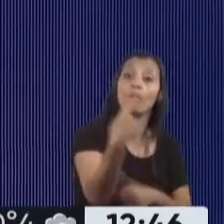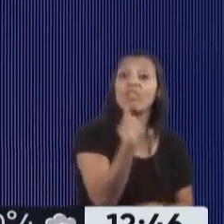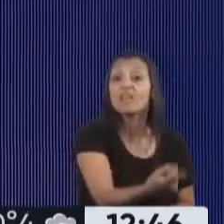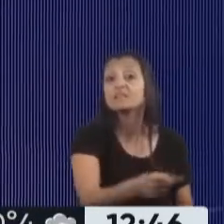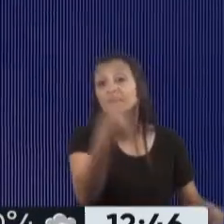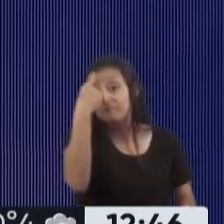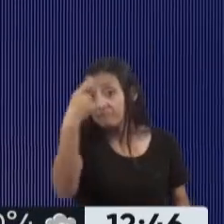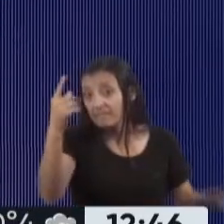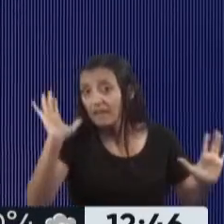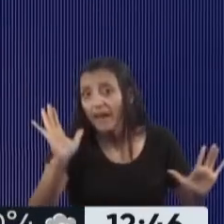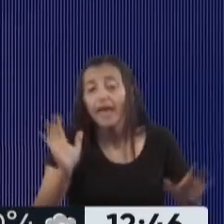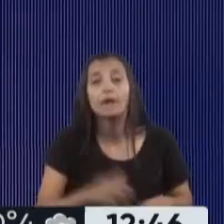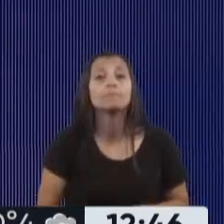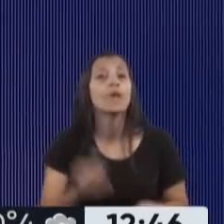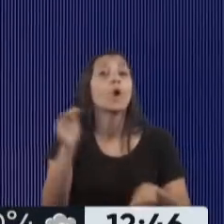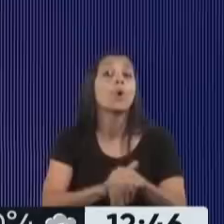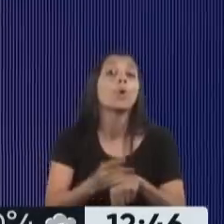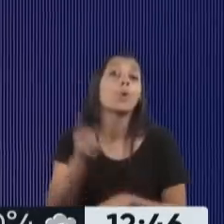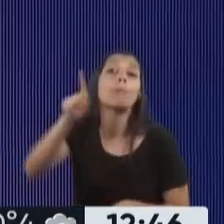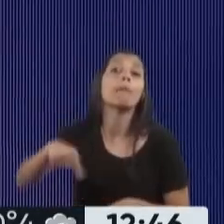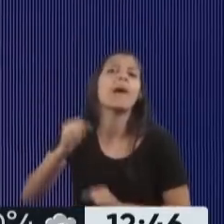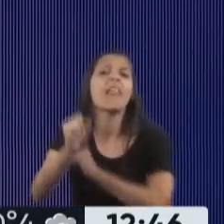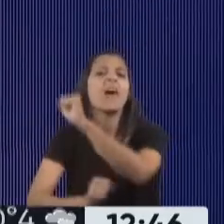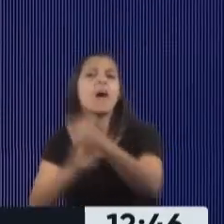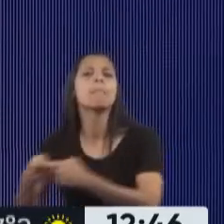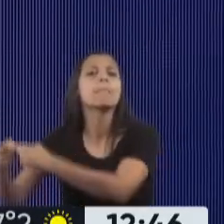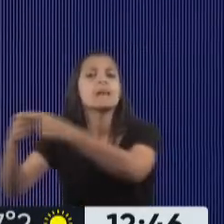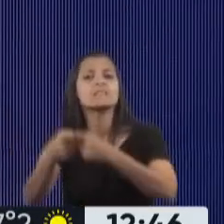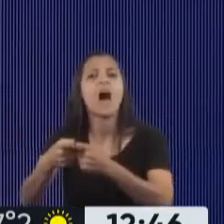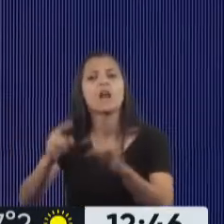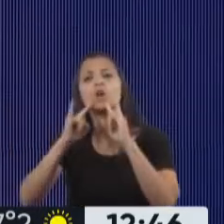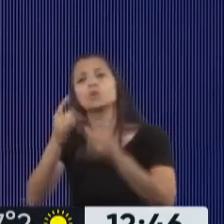creen que es culpa de los empresarios que ponen precios altos.